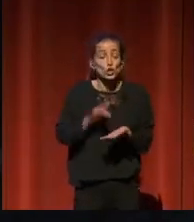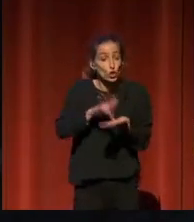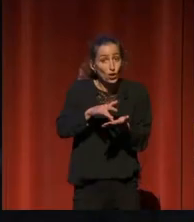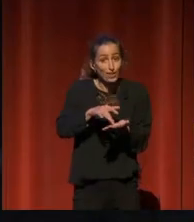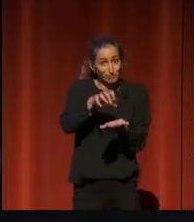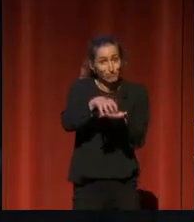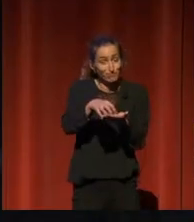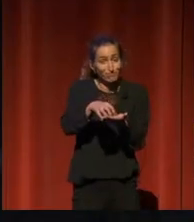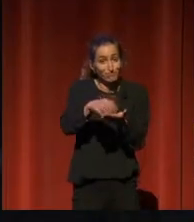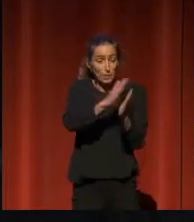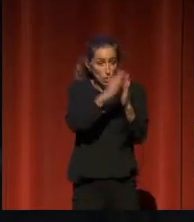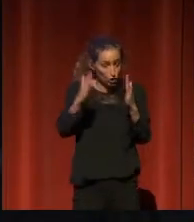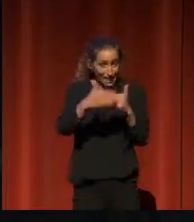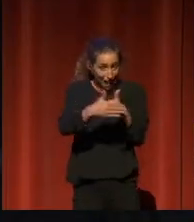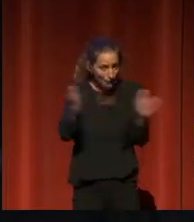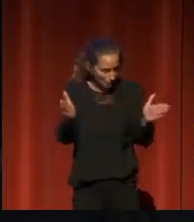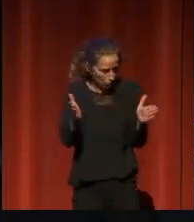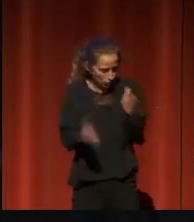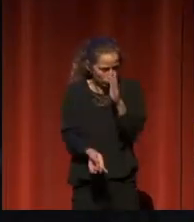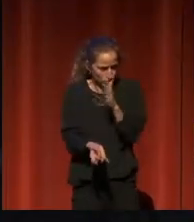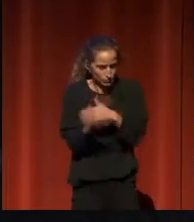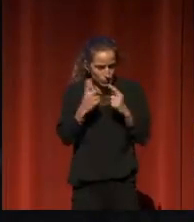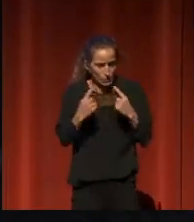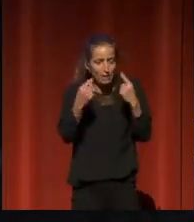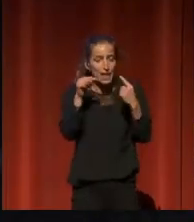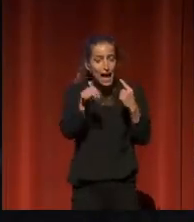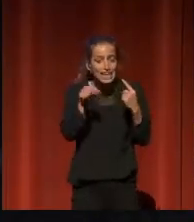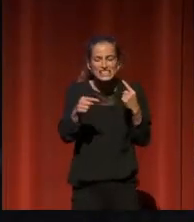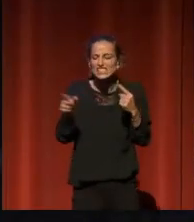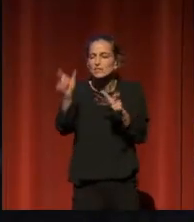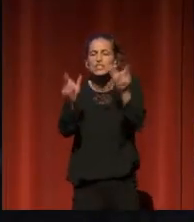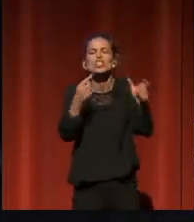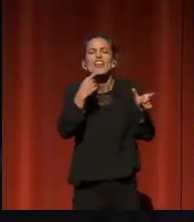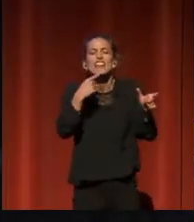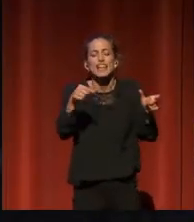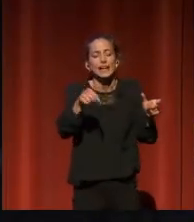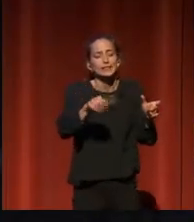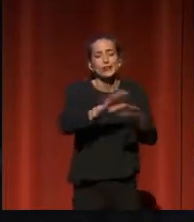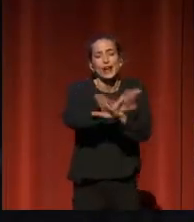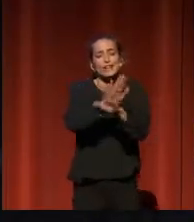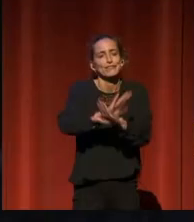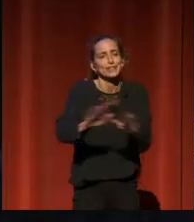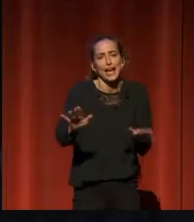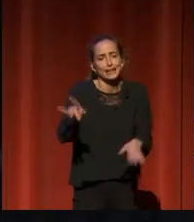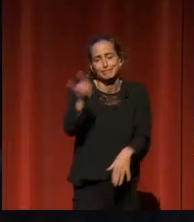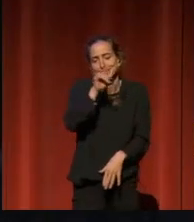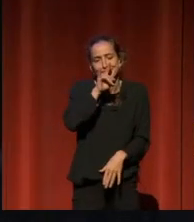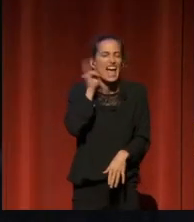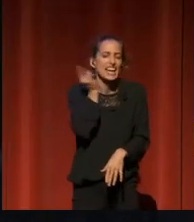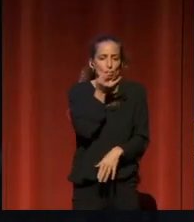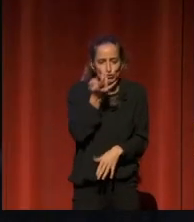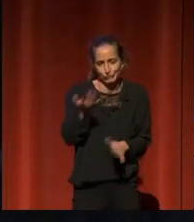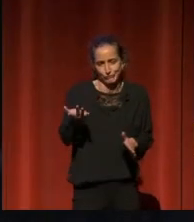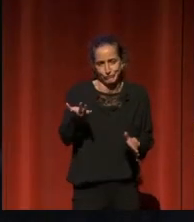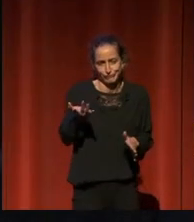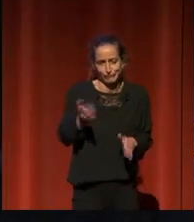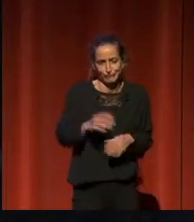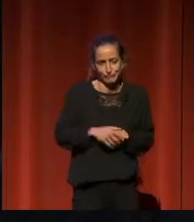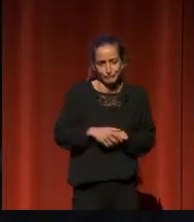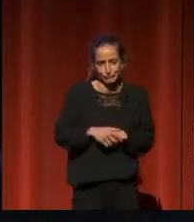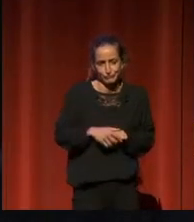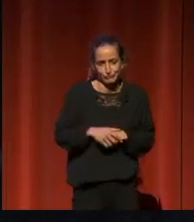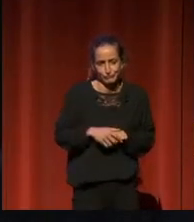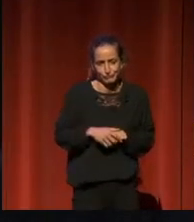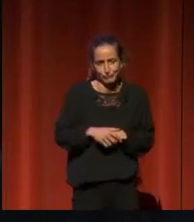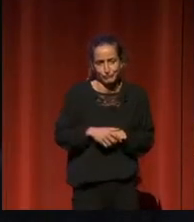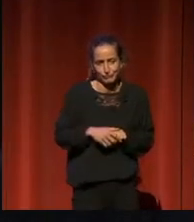decían que iba a ser transformado en un erro en la comunidad eh hemos